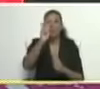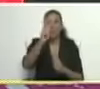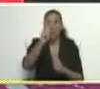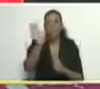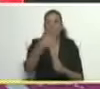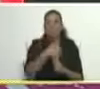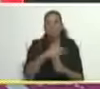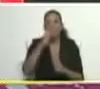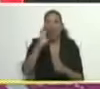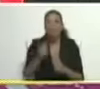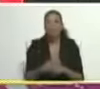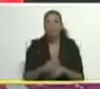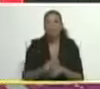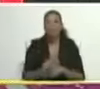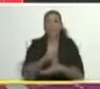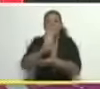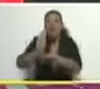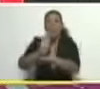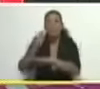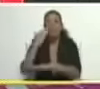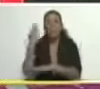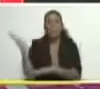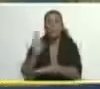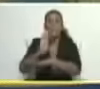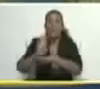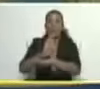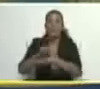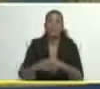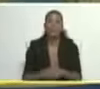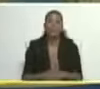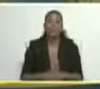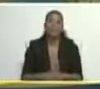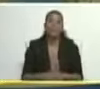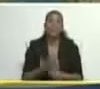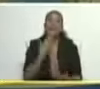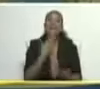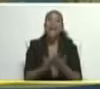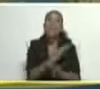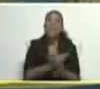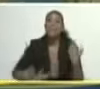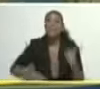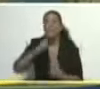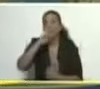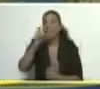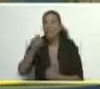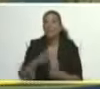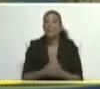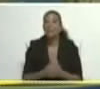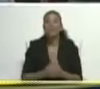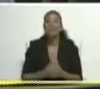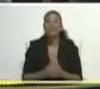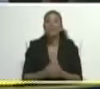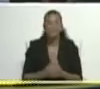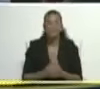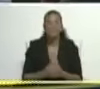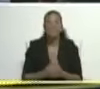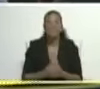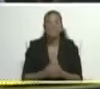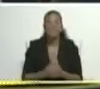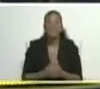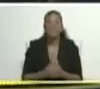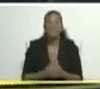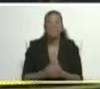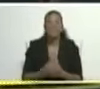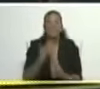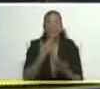Antigua y Barbuda, compañero. Thank you very much, el presidente. Gracias, presidente. And I certainly want